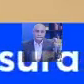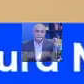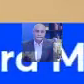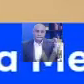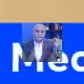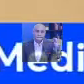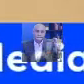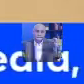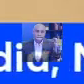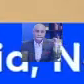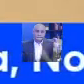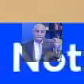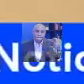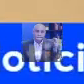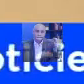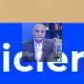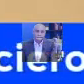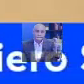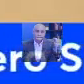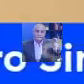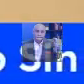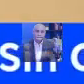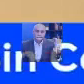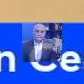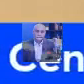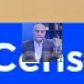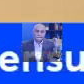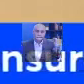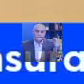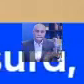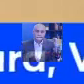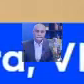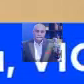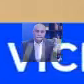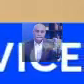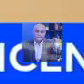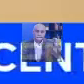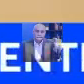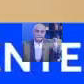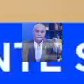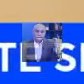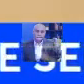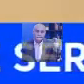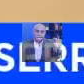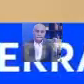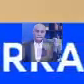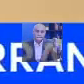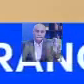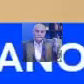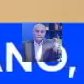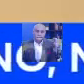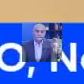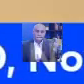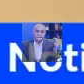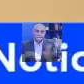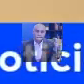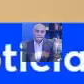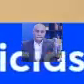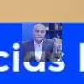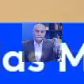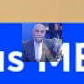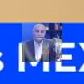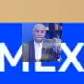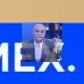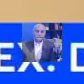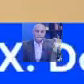tienen una aportación importantísima y lo demuestran no solo en México, lo demuestran ante el mundo. Es